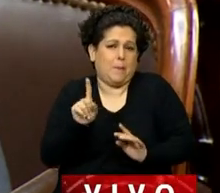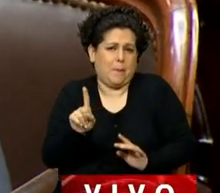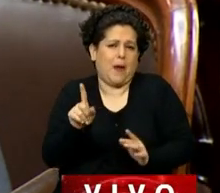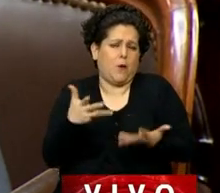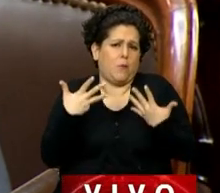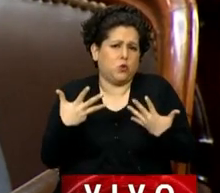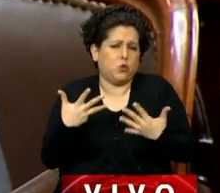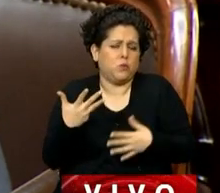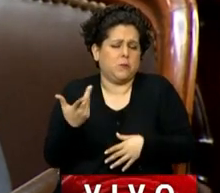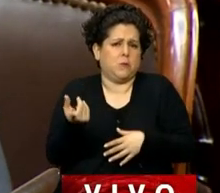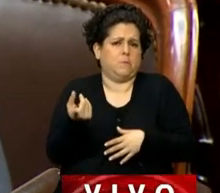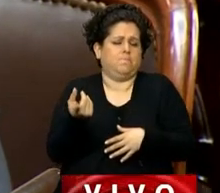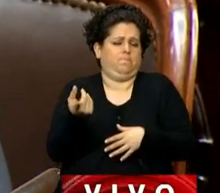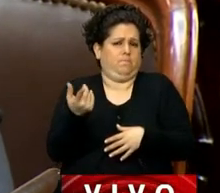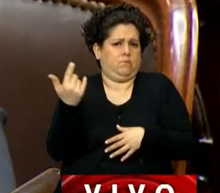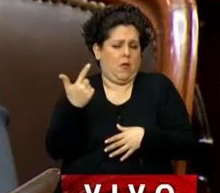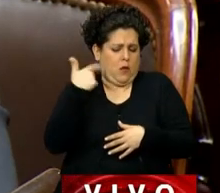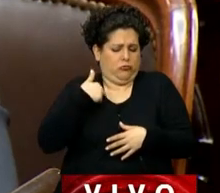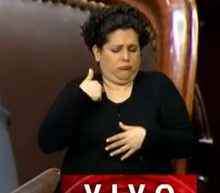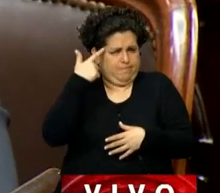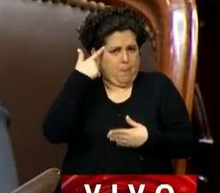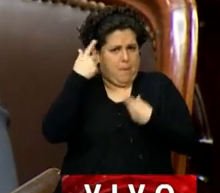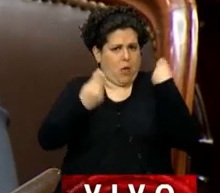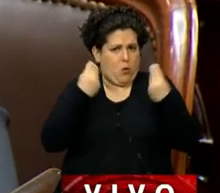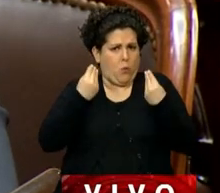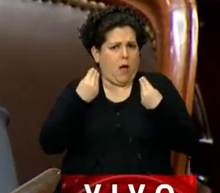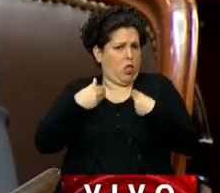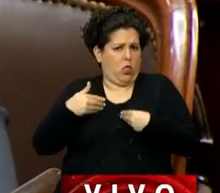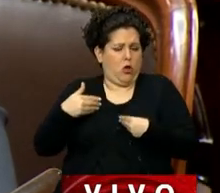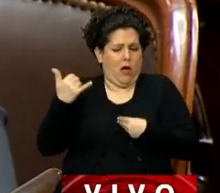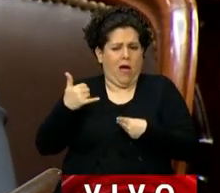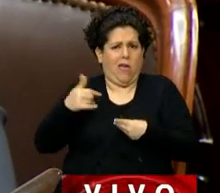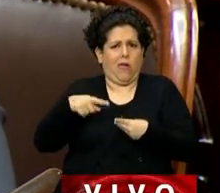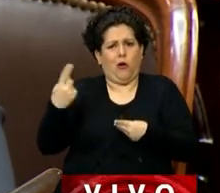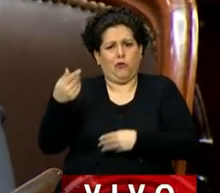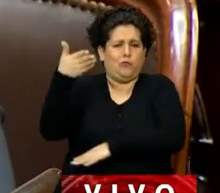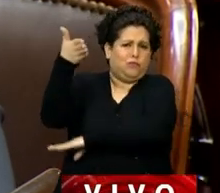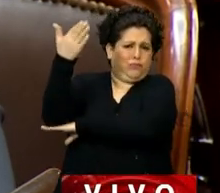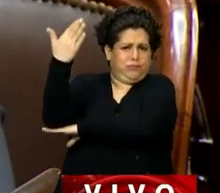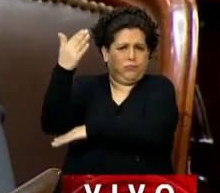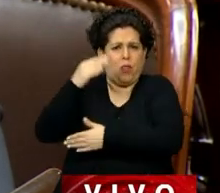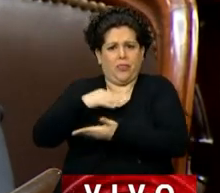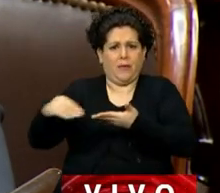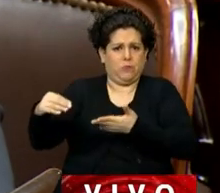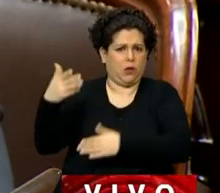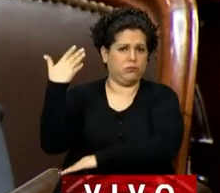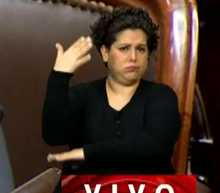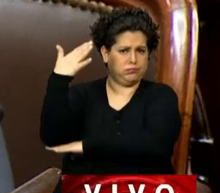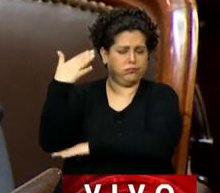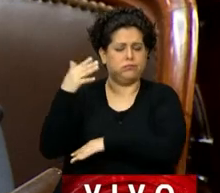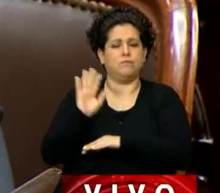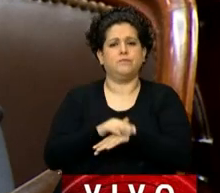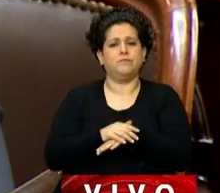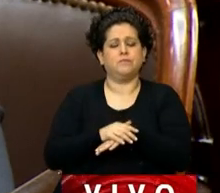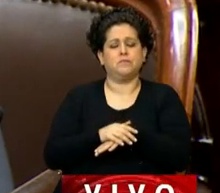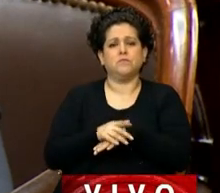con enorme preocupación, y hago mías las palabras de los diputados que me precedieron en el uso de la palabra, valga la